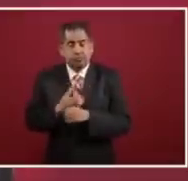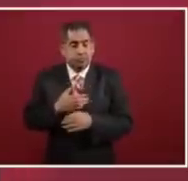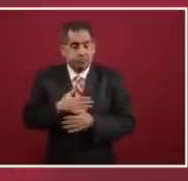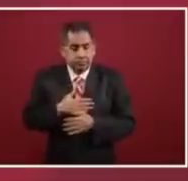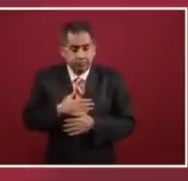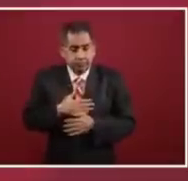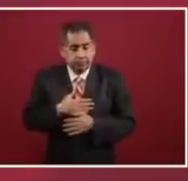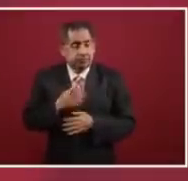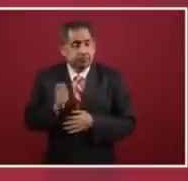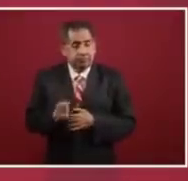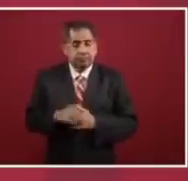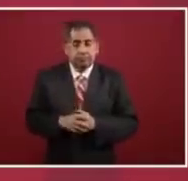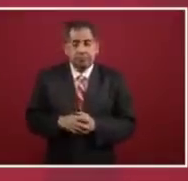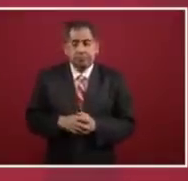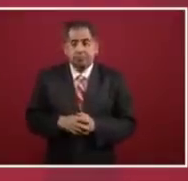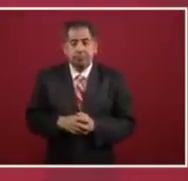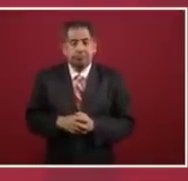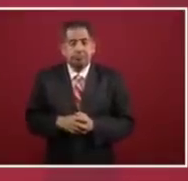me han